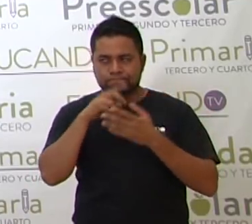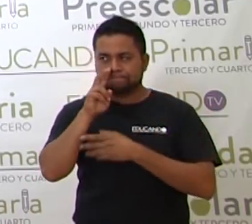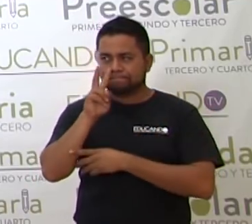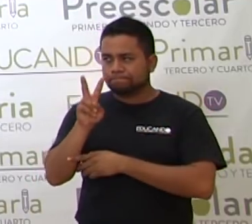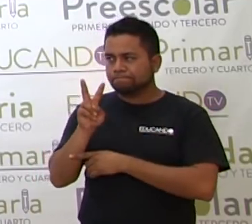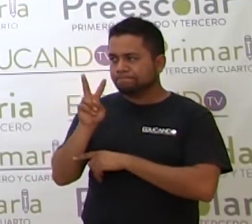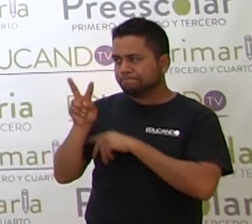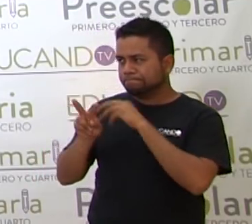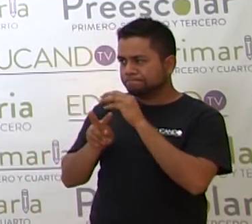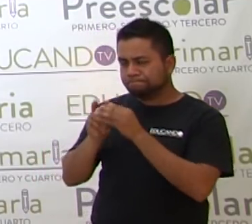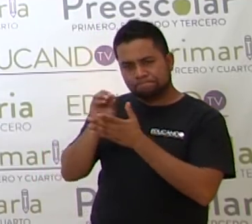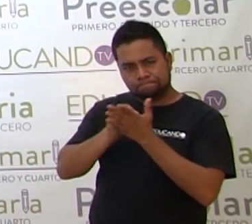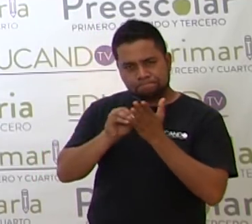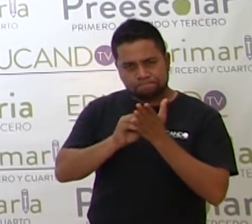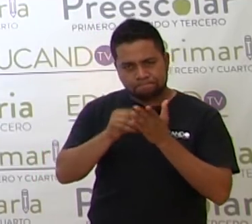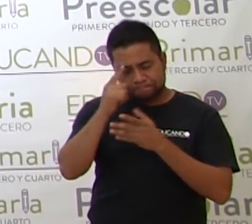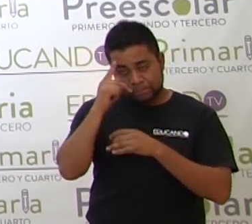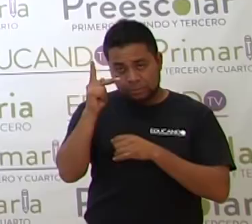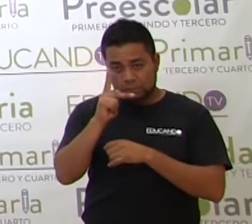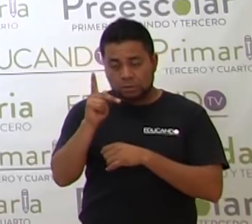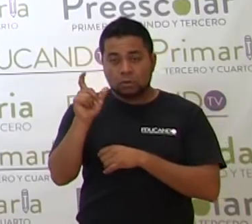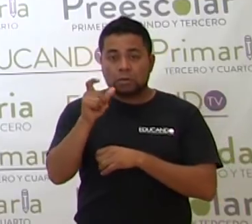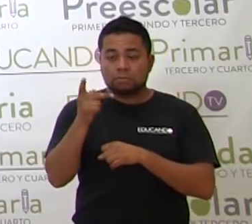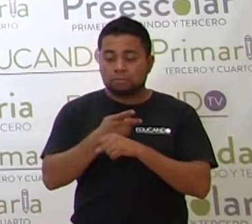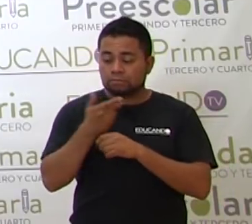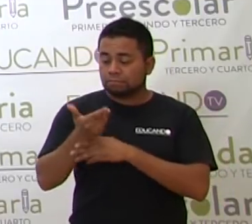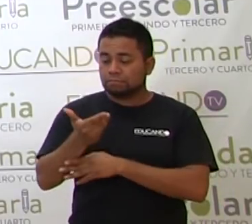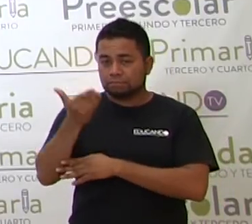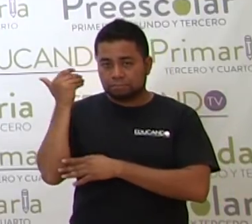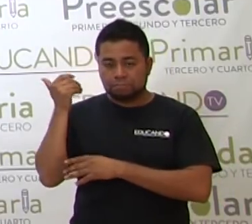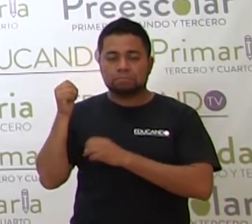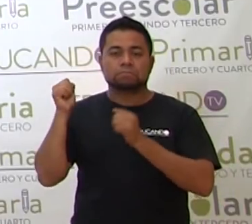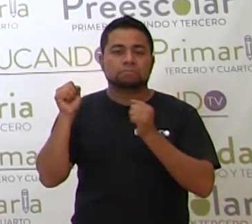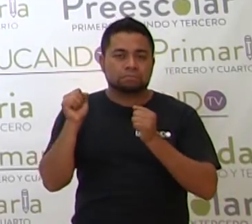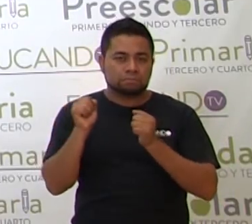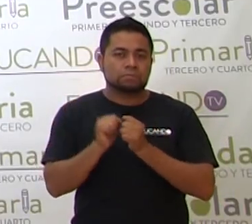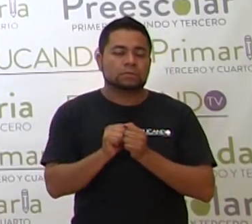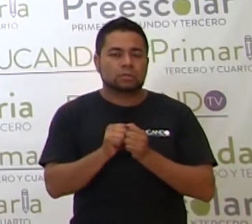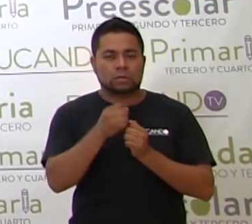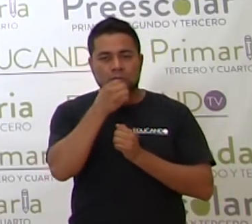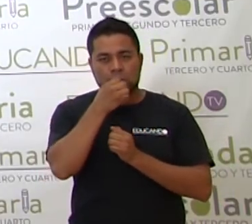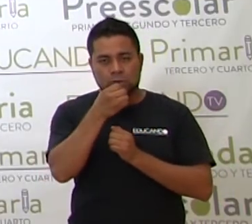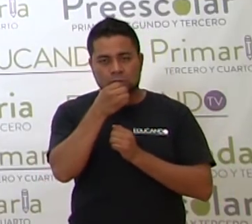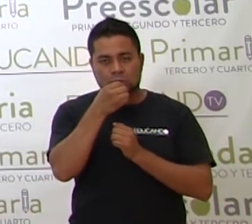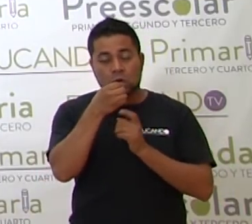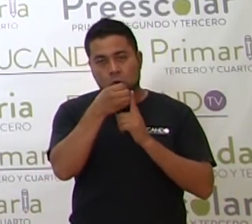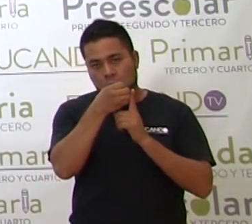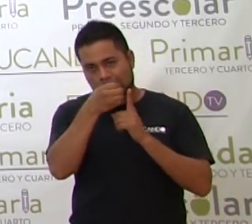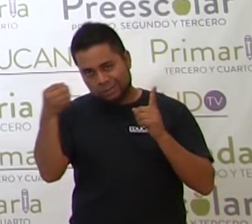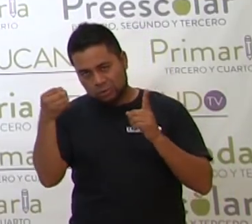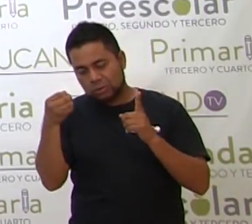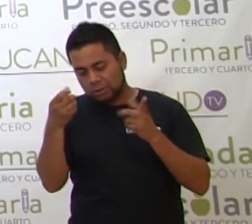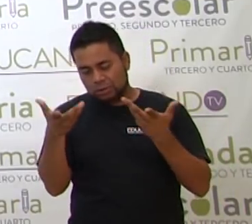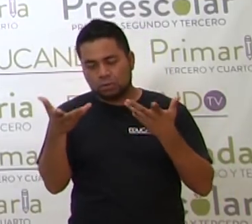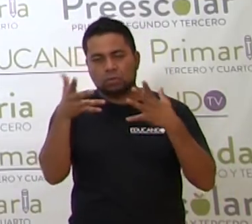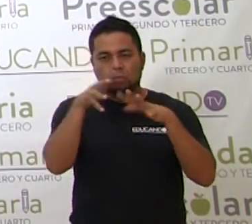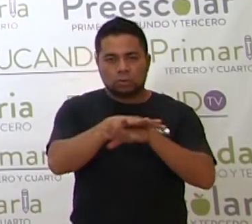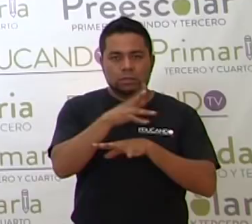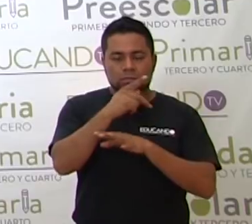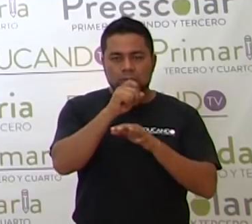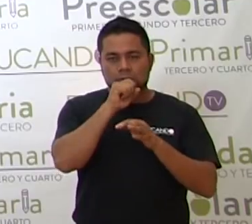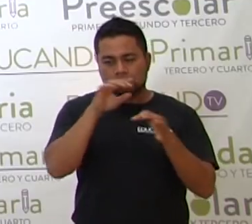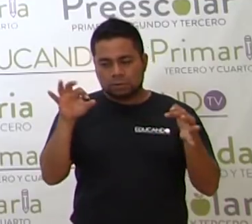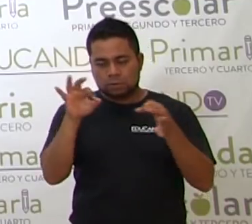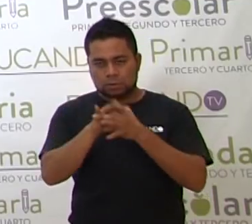que observamos en un tiempo pasado a través de lo que son las oraciones compuestas, pero también unidas